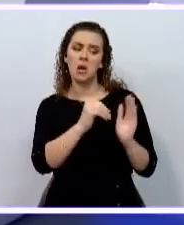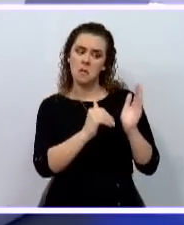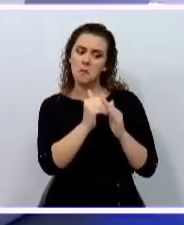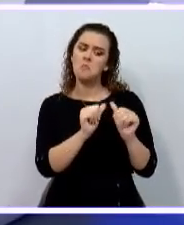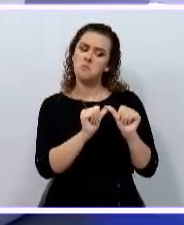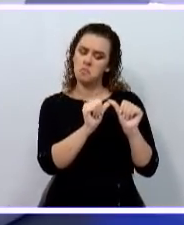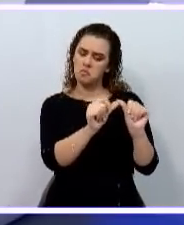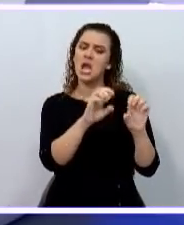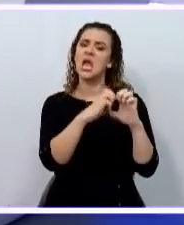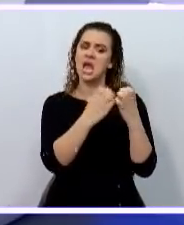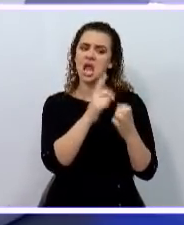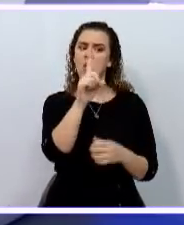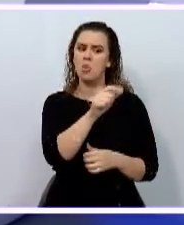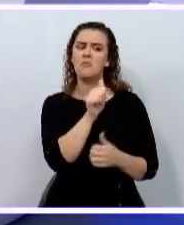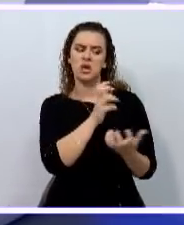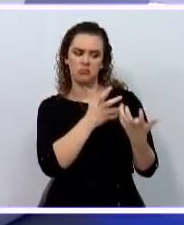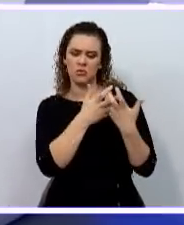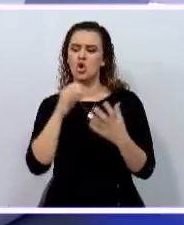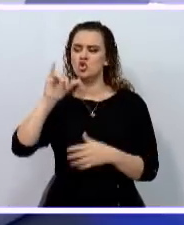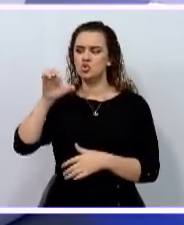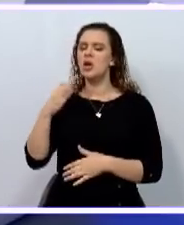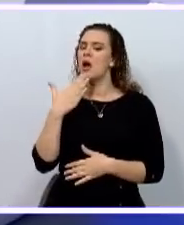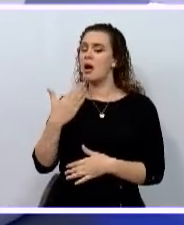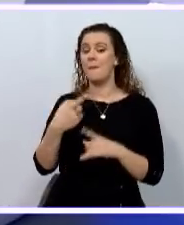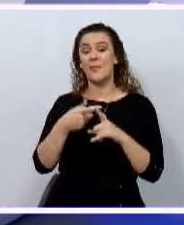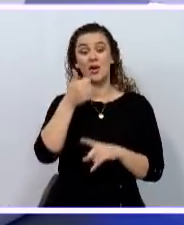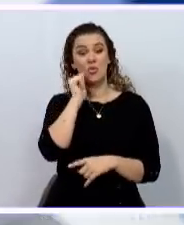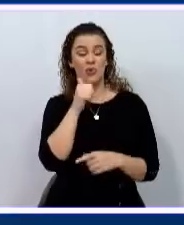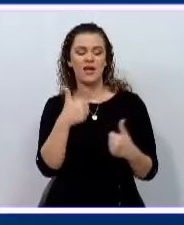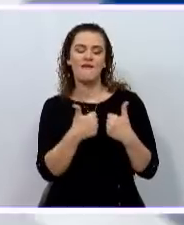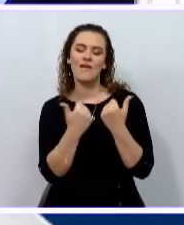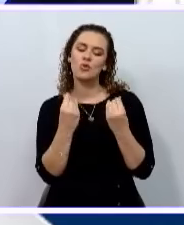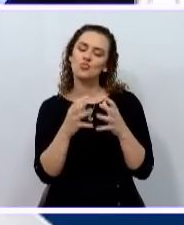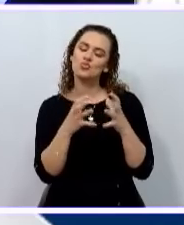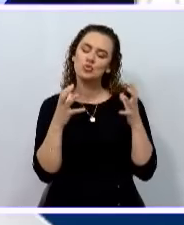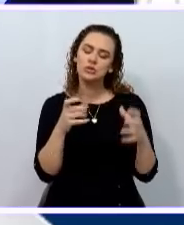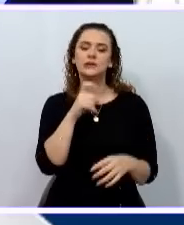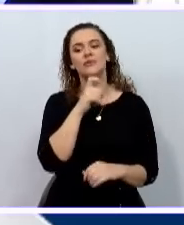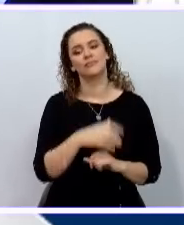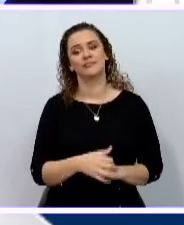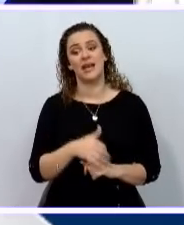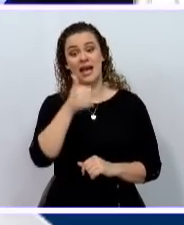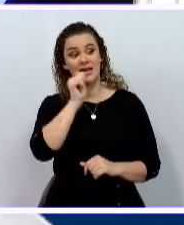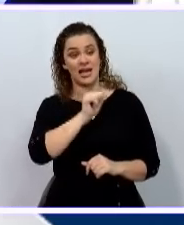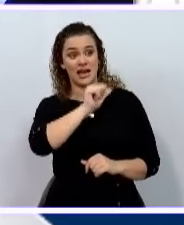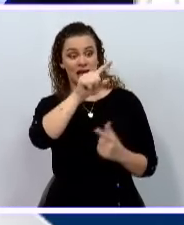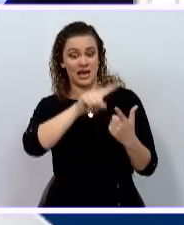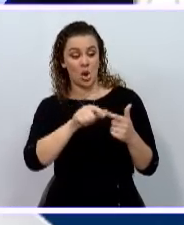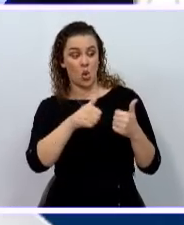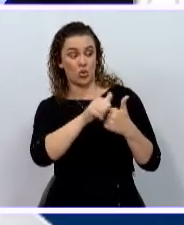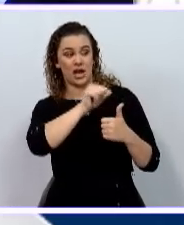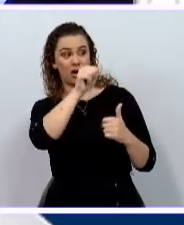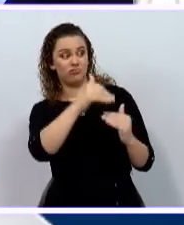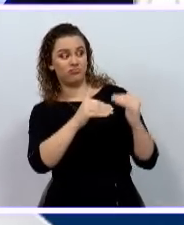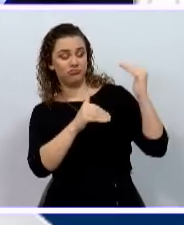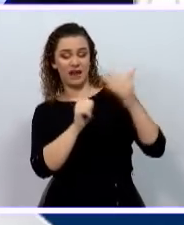darle continuidad a un equipo que está bien armado por Justin Campos pero ayer el reto era muy grande ayer en el morera Soto contra una liga